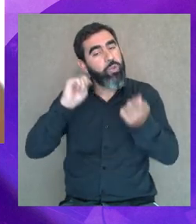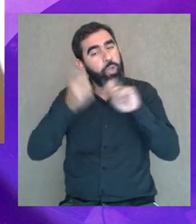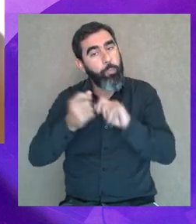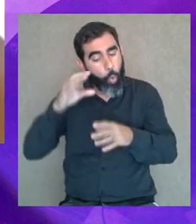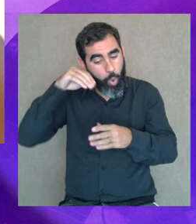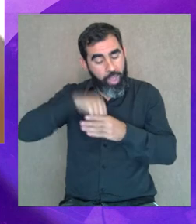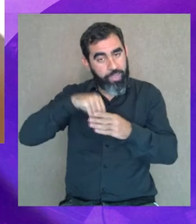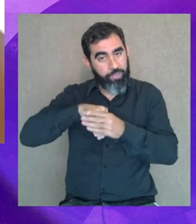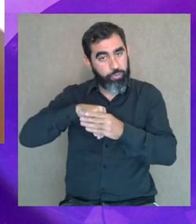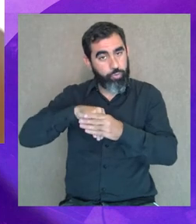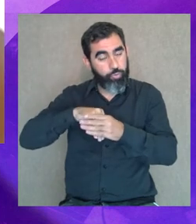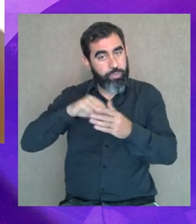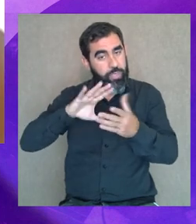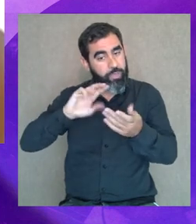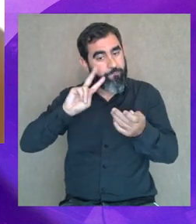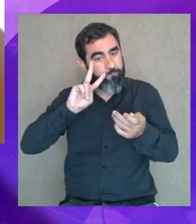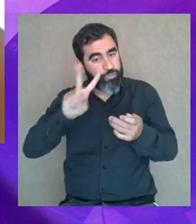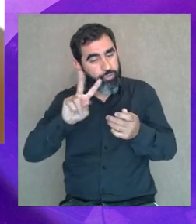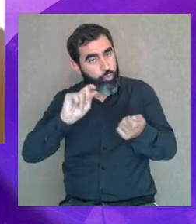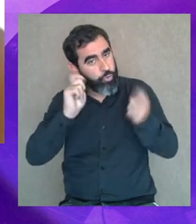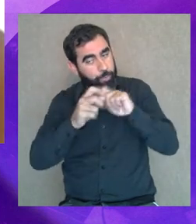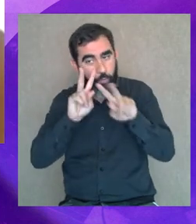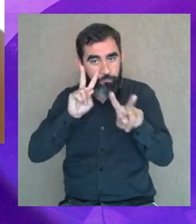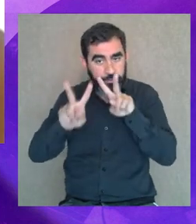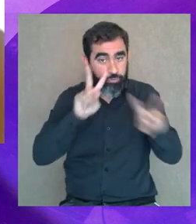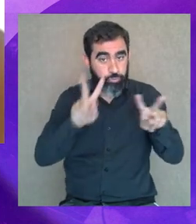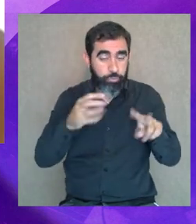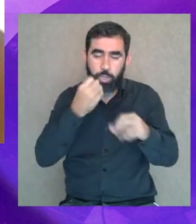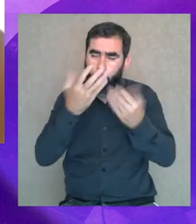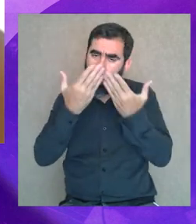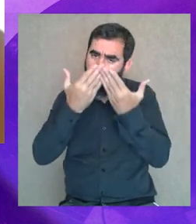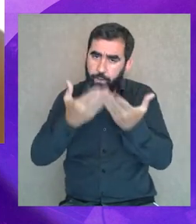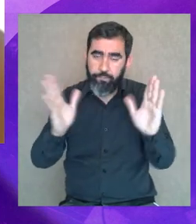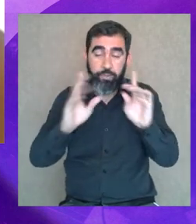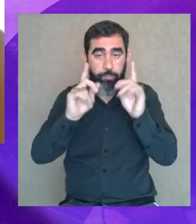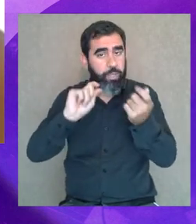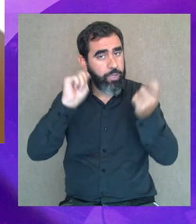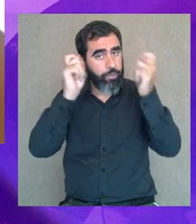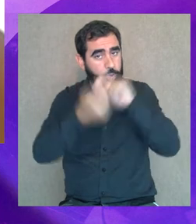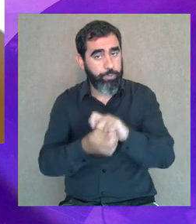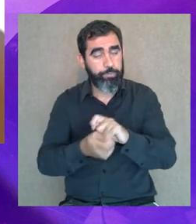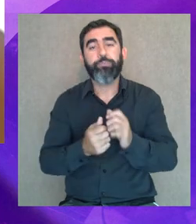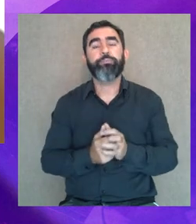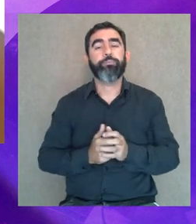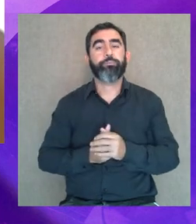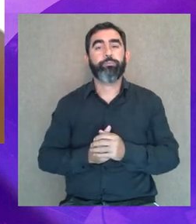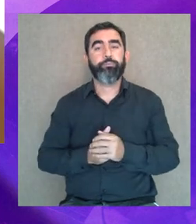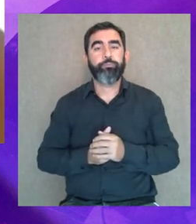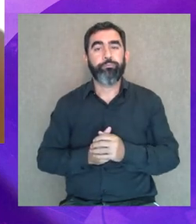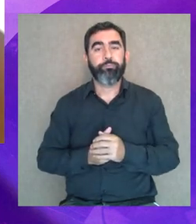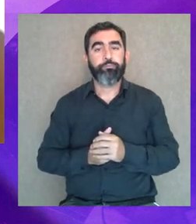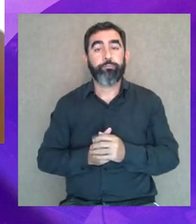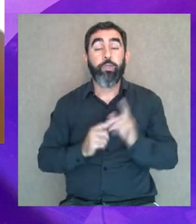cambio interno de cambio de ángulo y bueno está buenísimo estar abiertas también a eso y